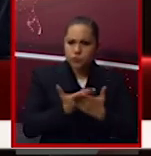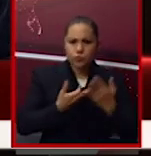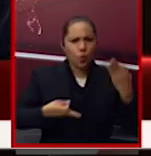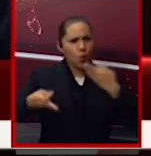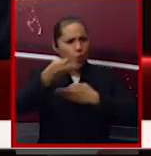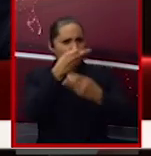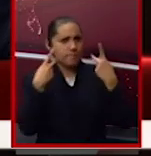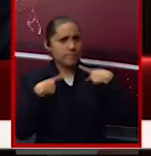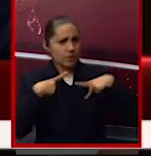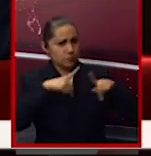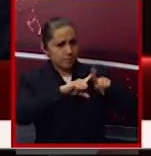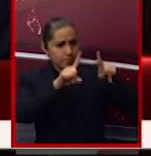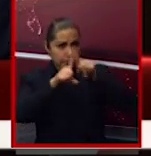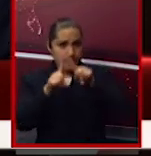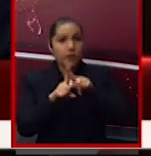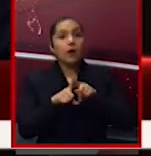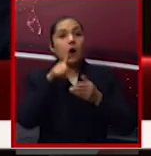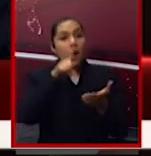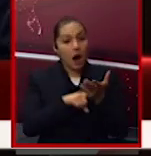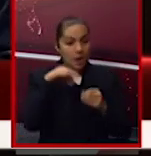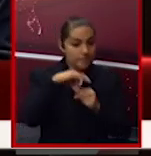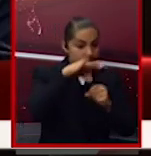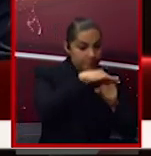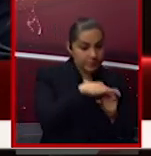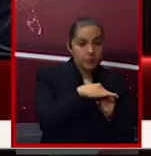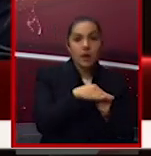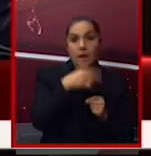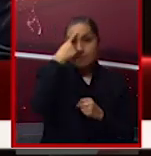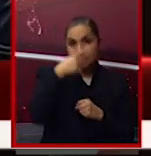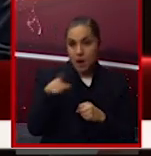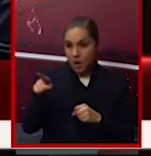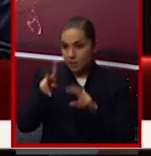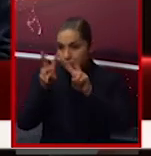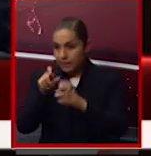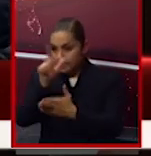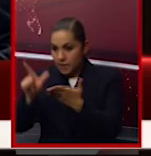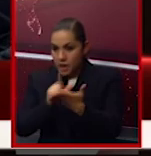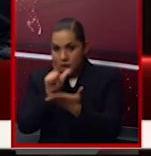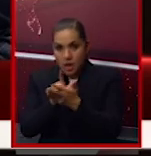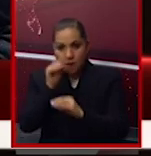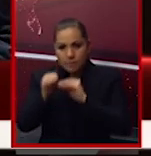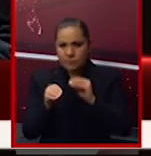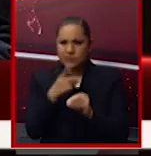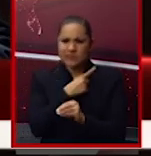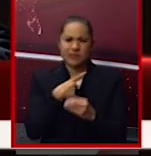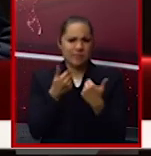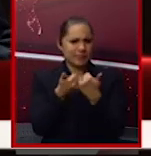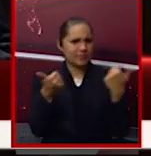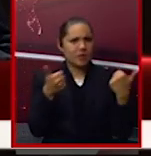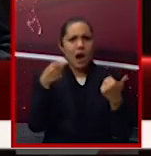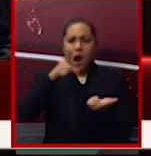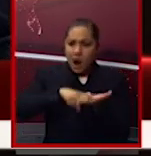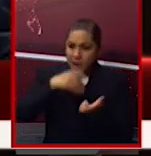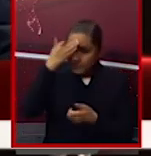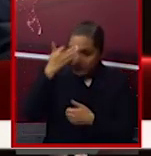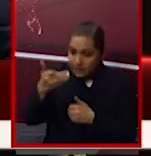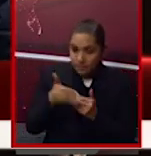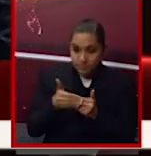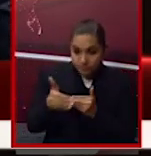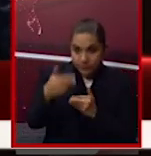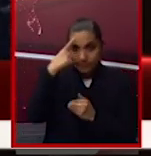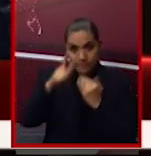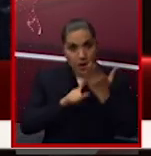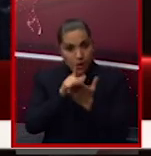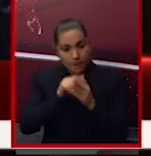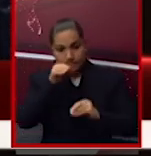parte legislativa de la parte electoral, que este último año legislativo sea productivo y a favor de México. Compañeras y